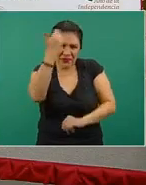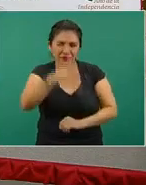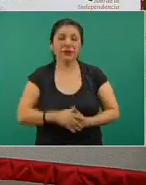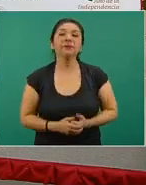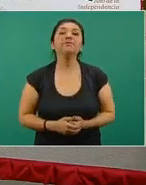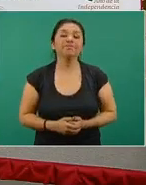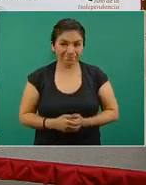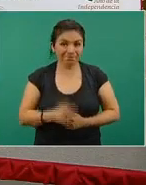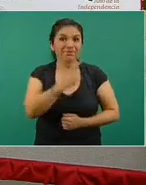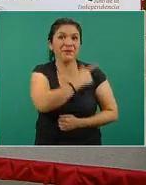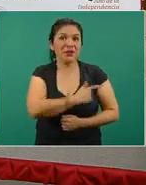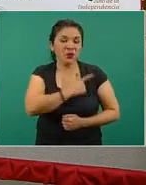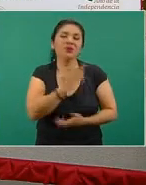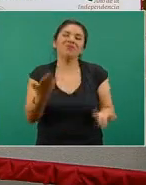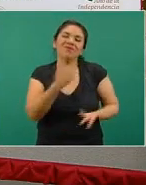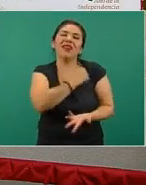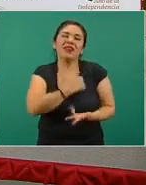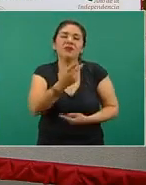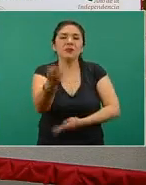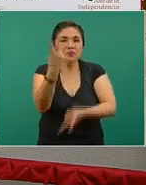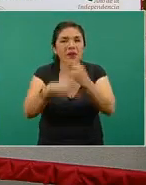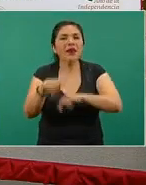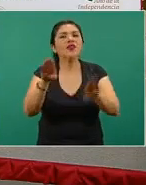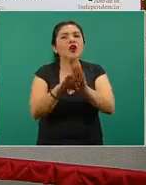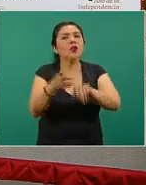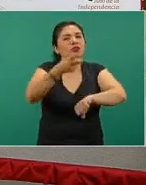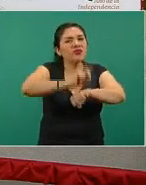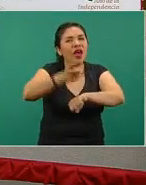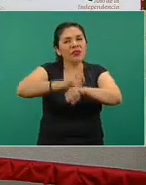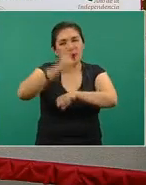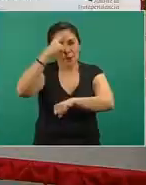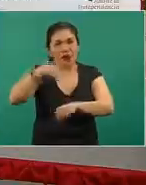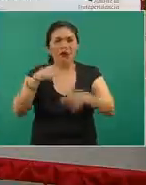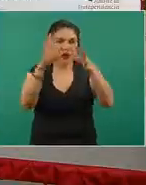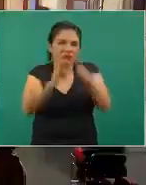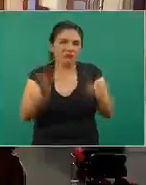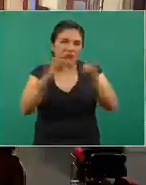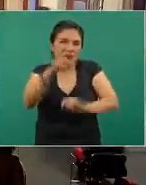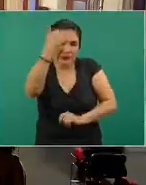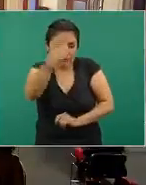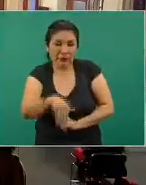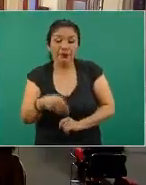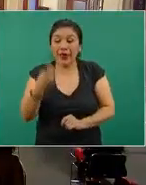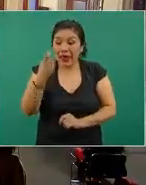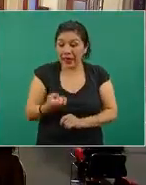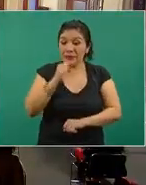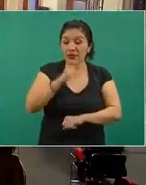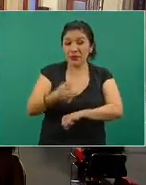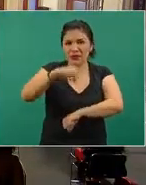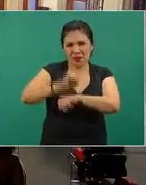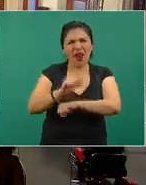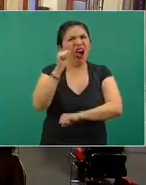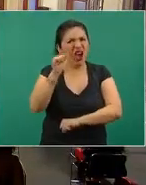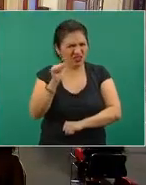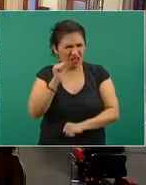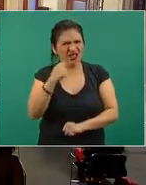que no venga usted todos los días a la conferencia para que le dé seguimiento. En esta semana hice una aclaración, ayer me